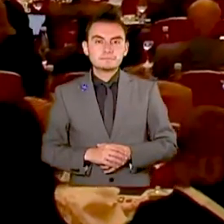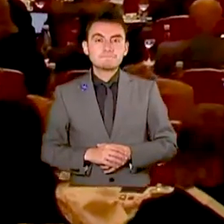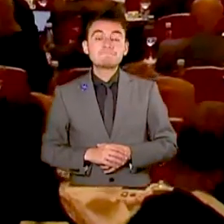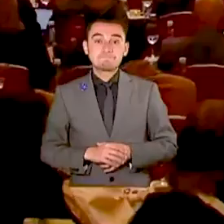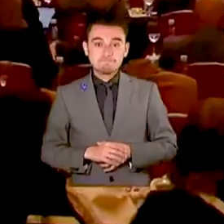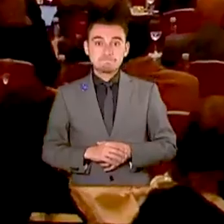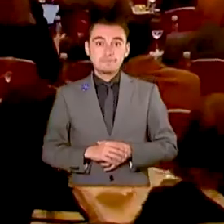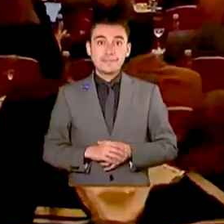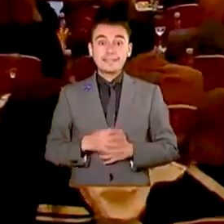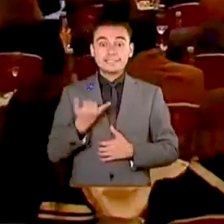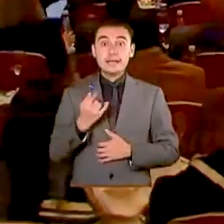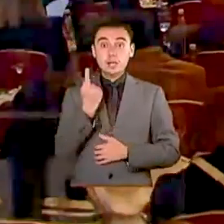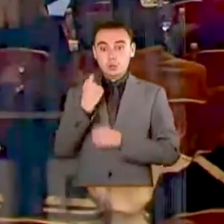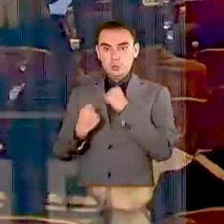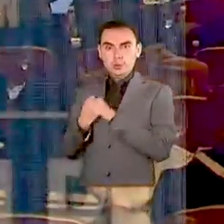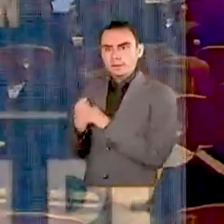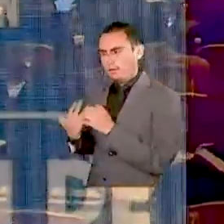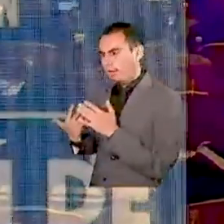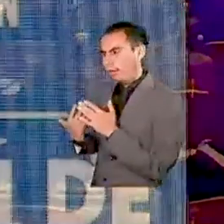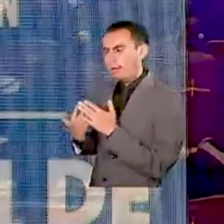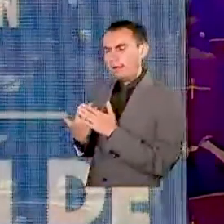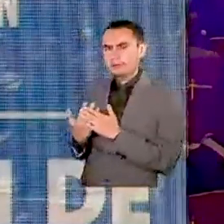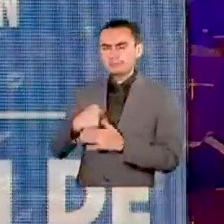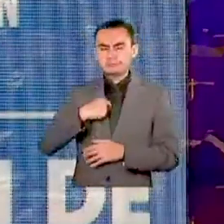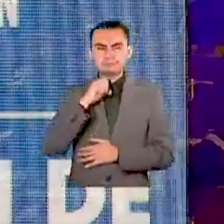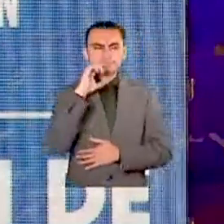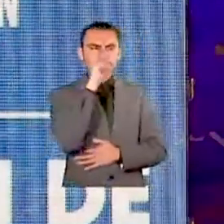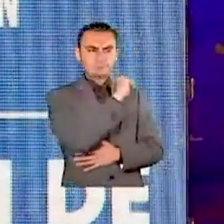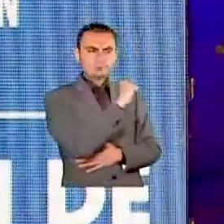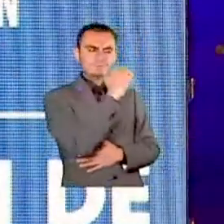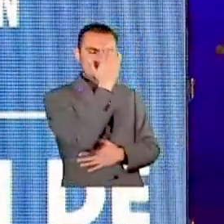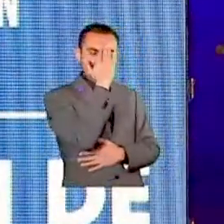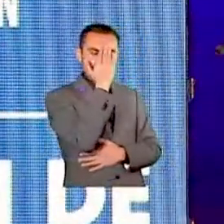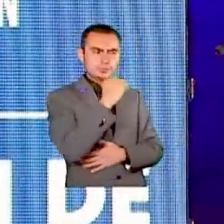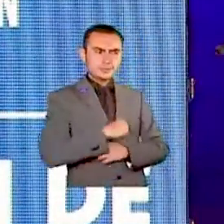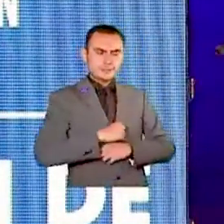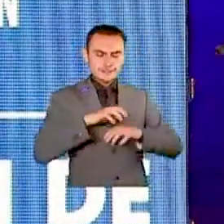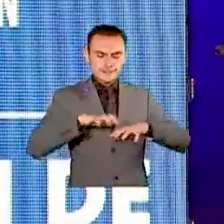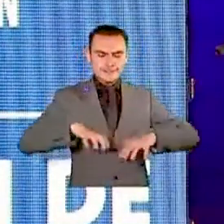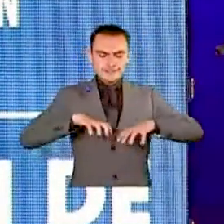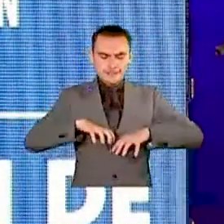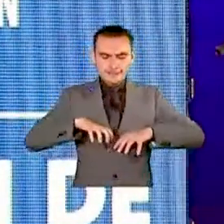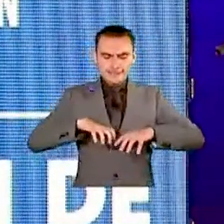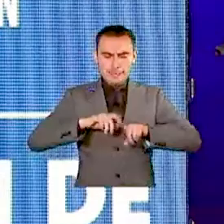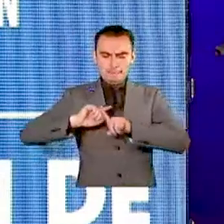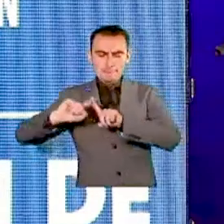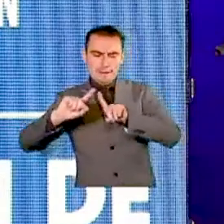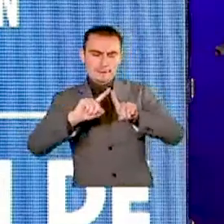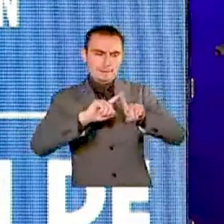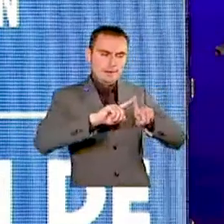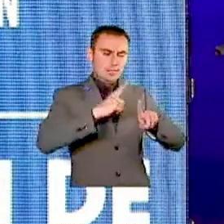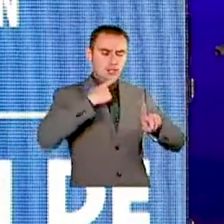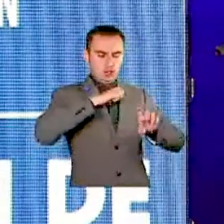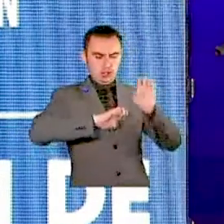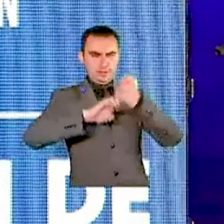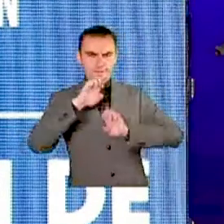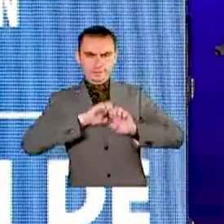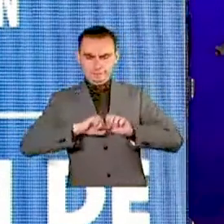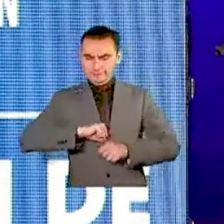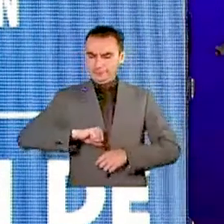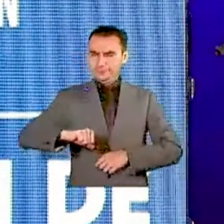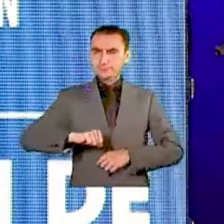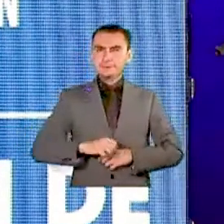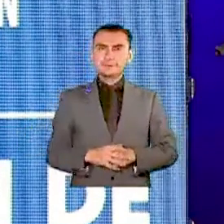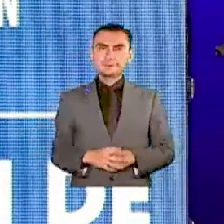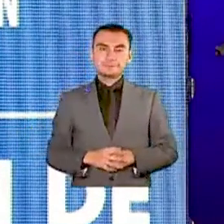Durante este primer año de gestión se evidenció la necesidad de atender diversas problemáticas asociadas a la defensa de los derechos